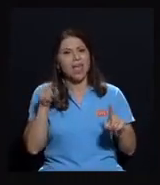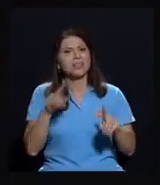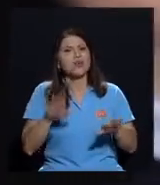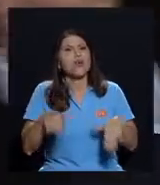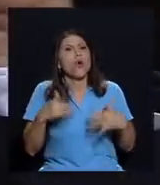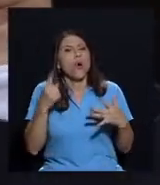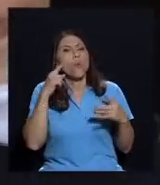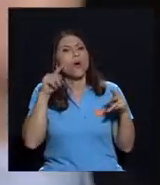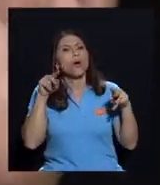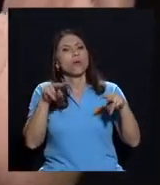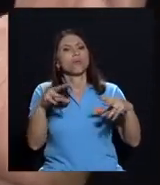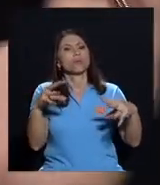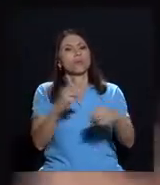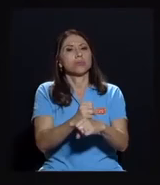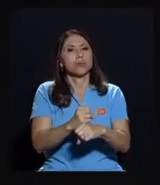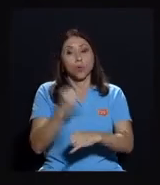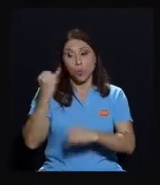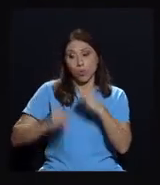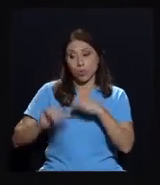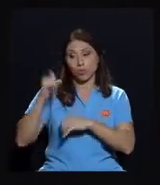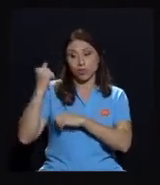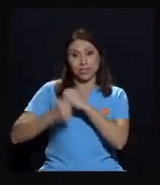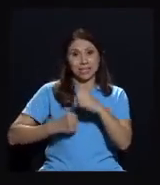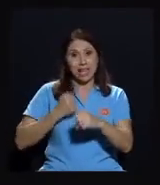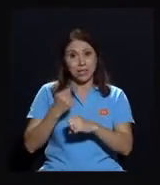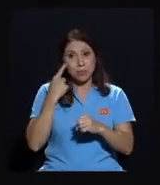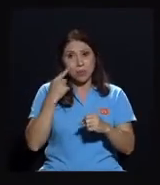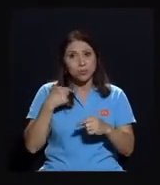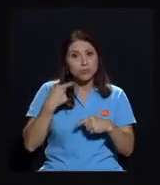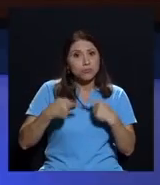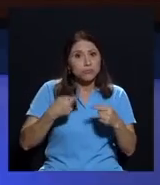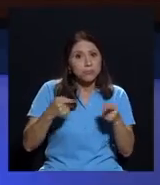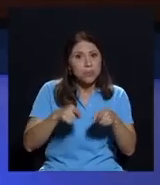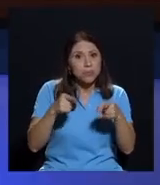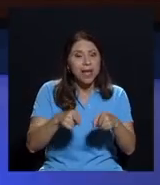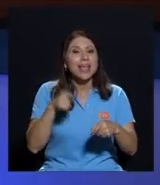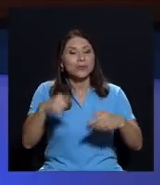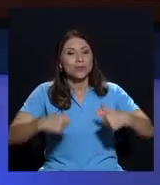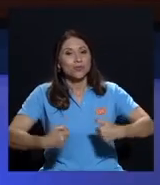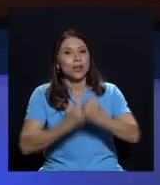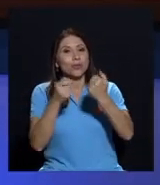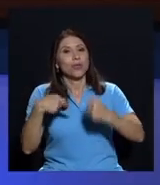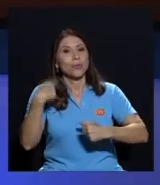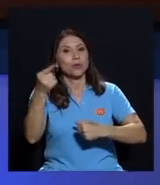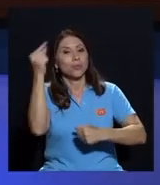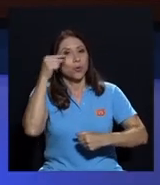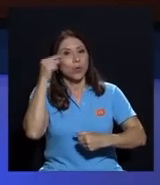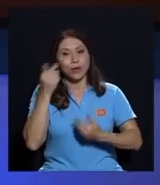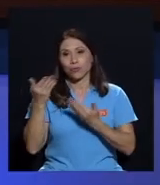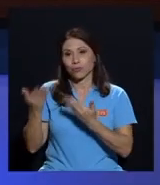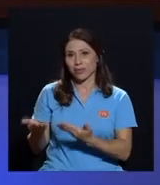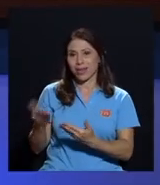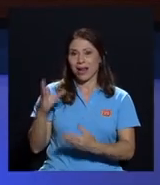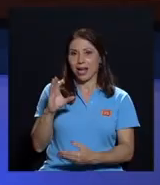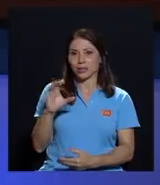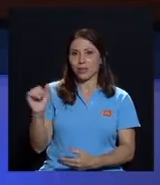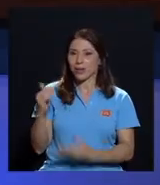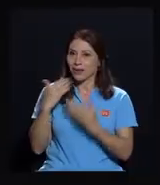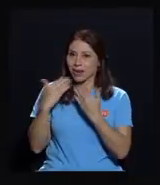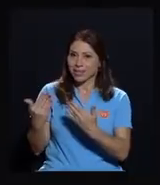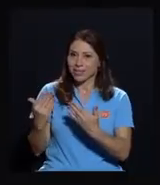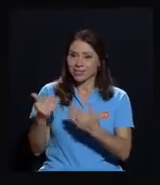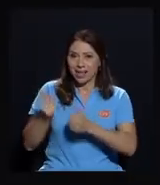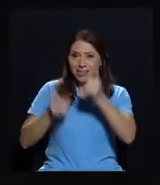señales que venimos acarreando en la última década y eso será un reto del próximo gobierno muchas gracias don carlos alvarado candidato presidencial del partido